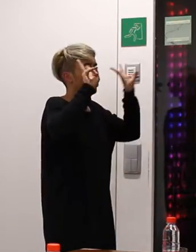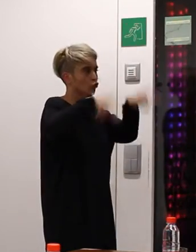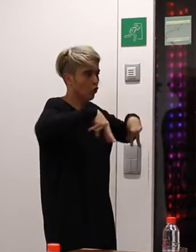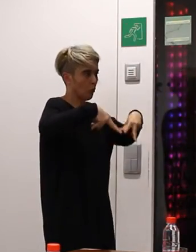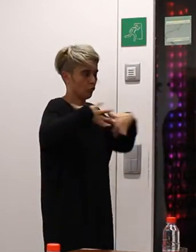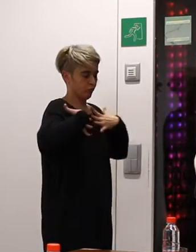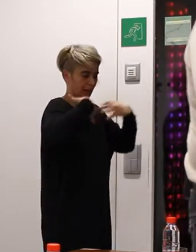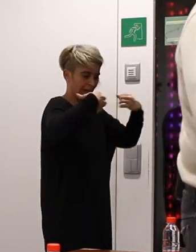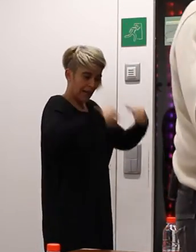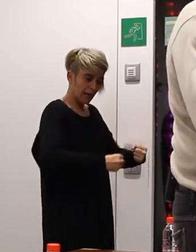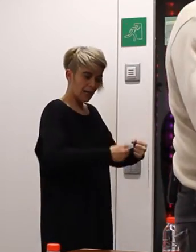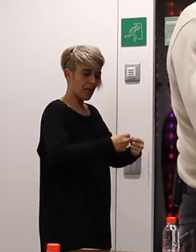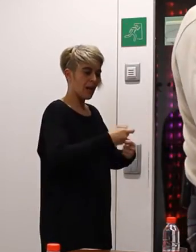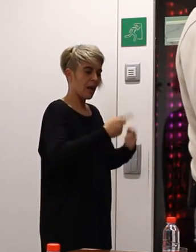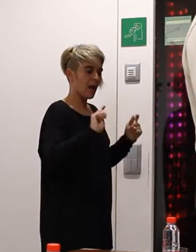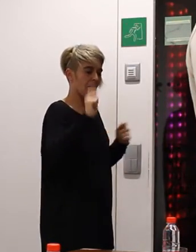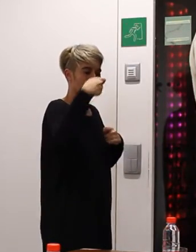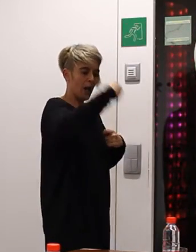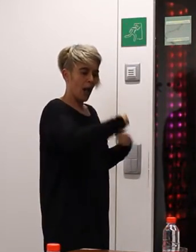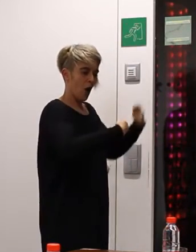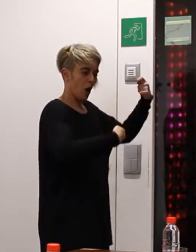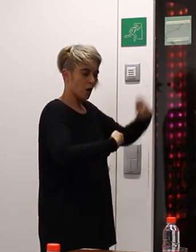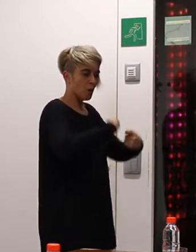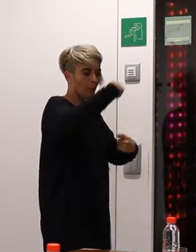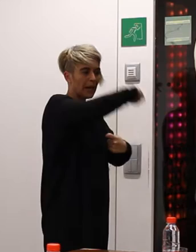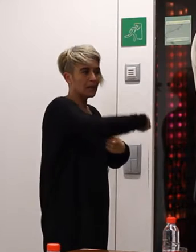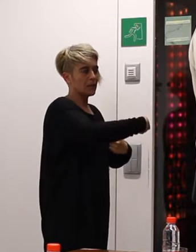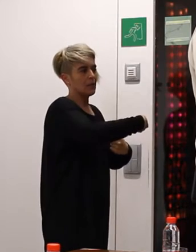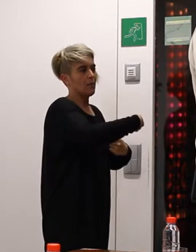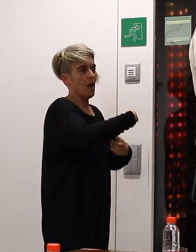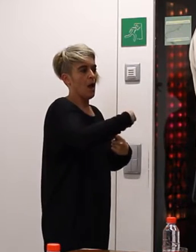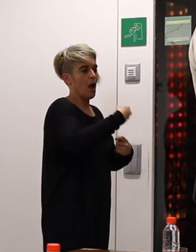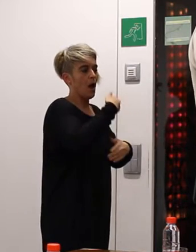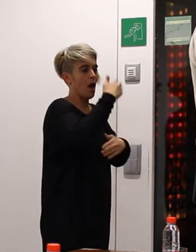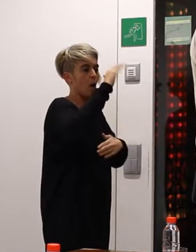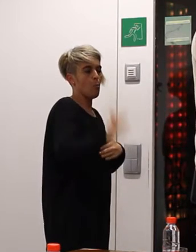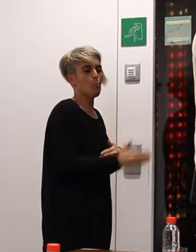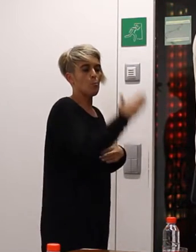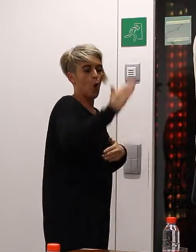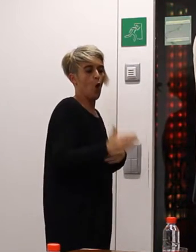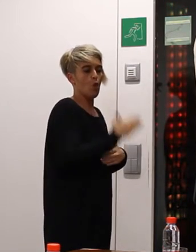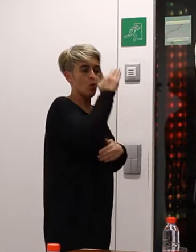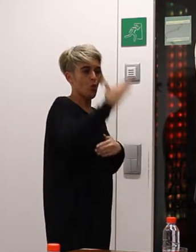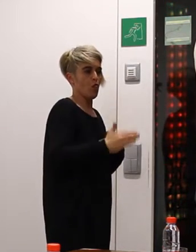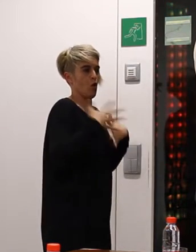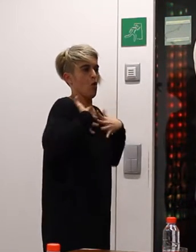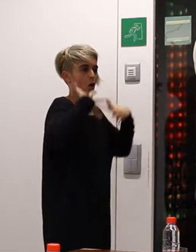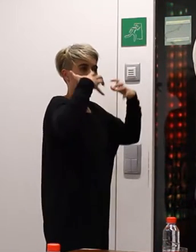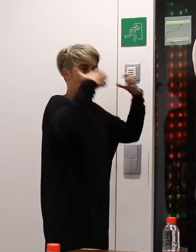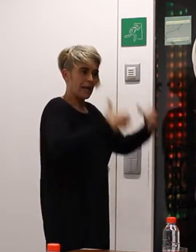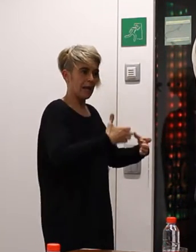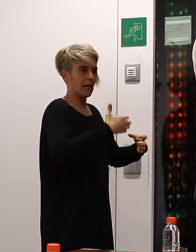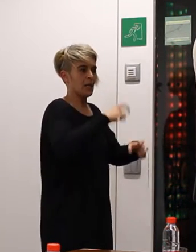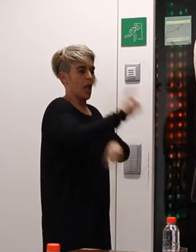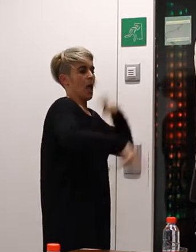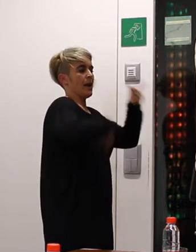cooperativa de comercialización de energía renovable y de producción de energía renovable sin ánimo de